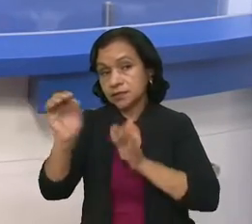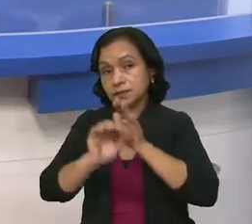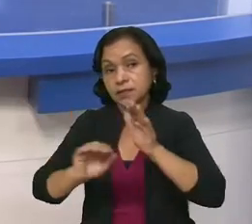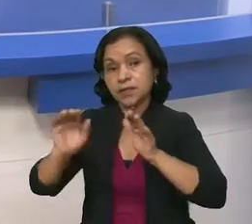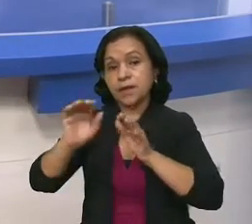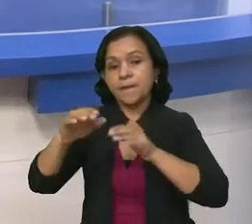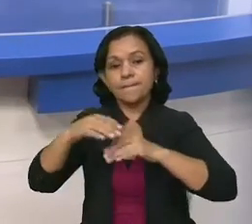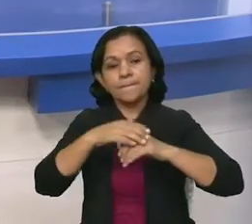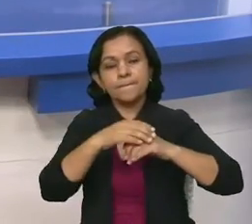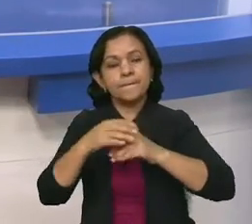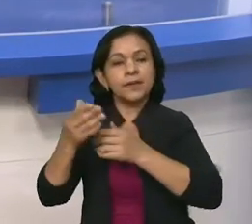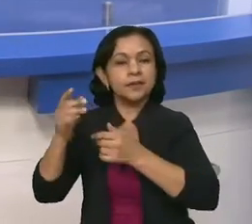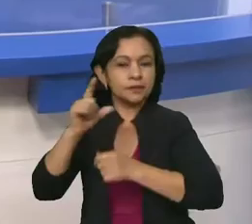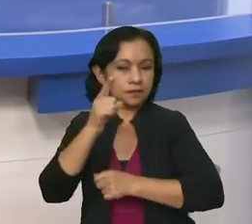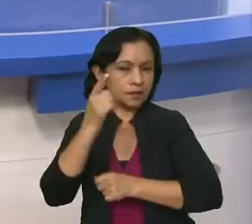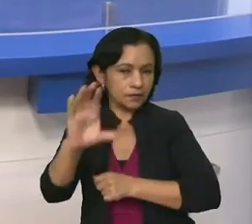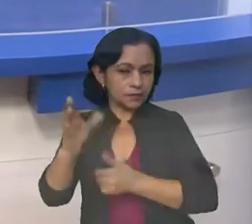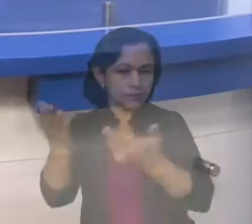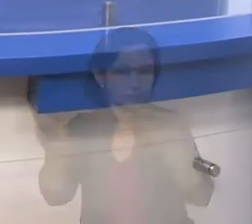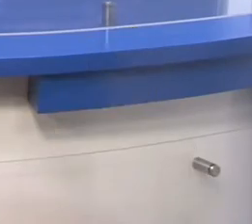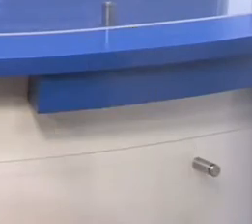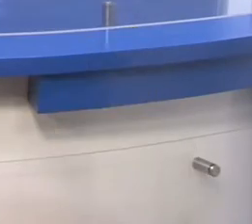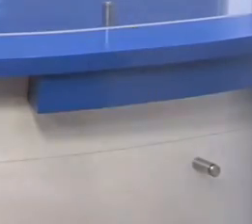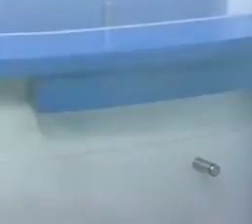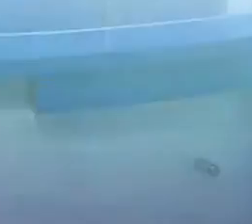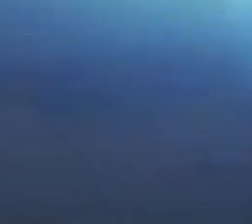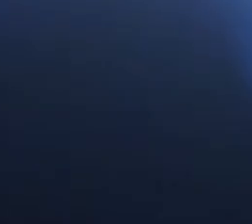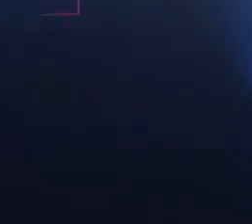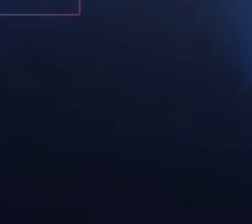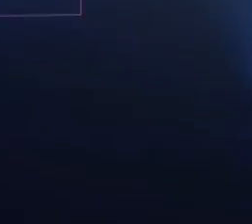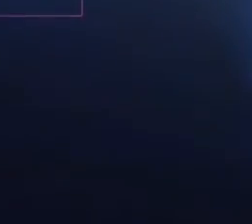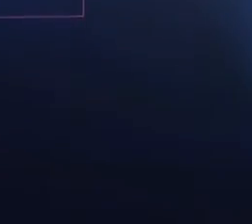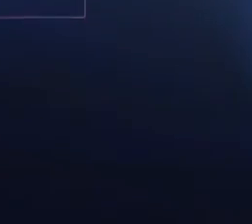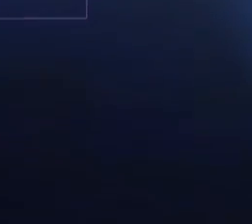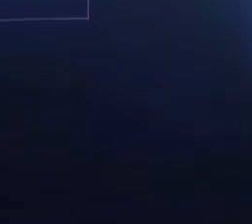Mazatepe y La Concepción. Veamos.